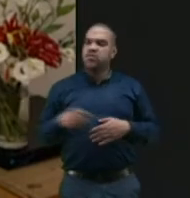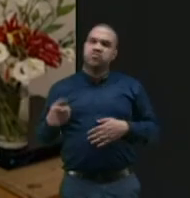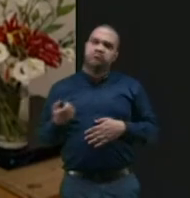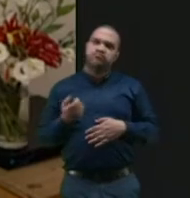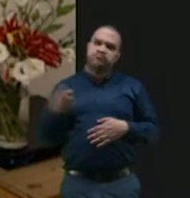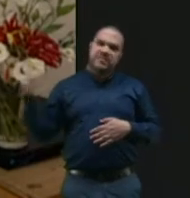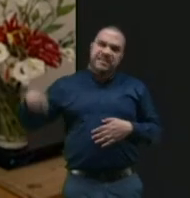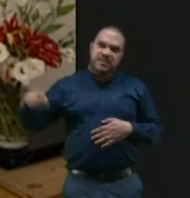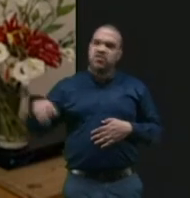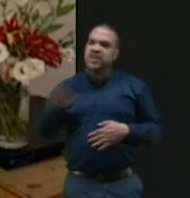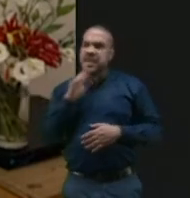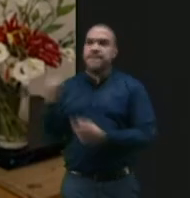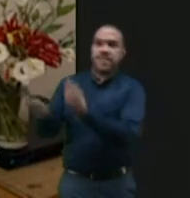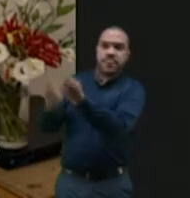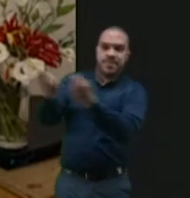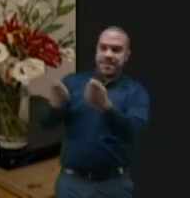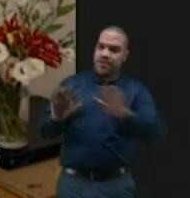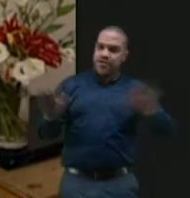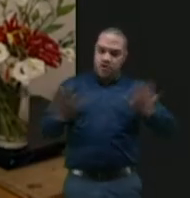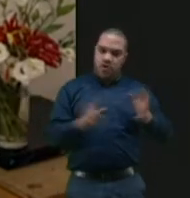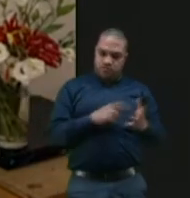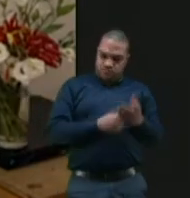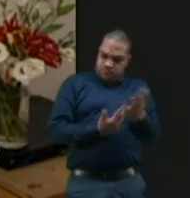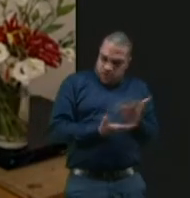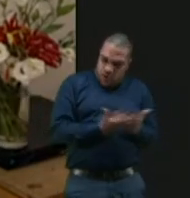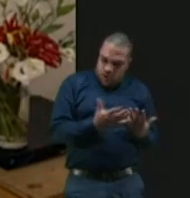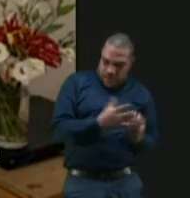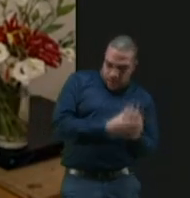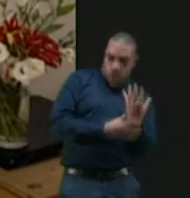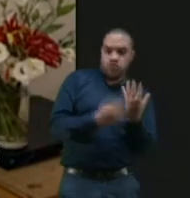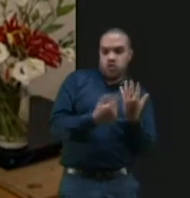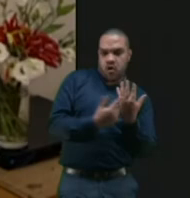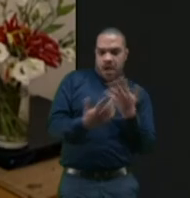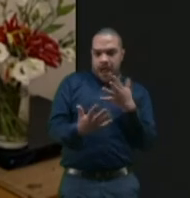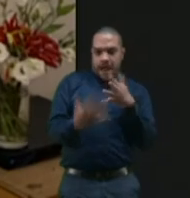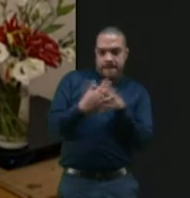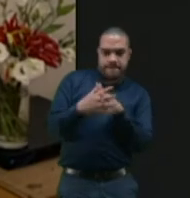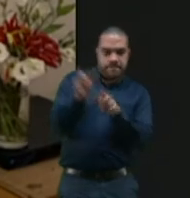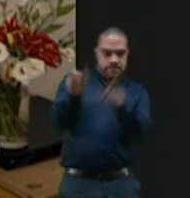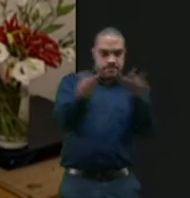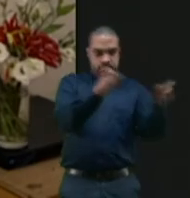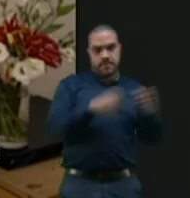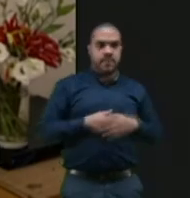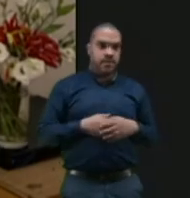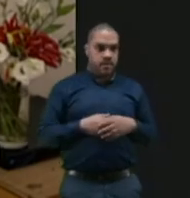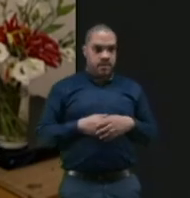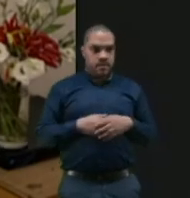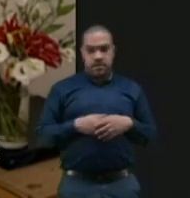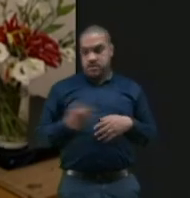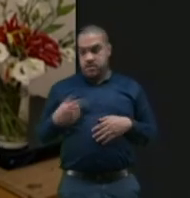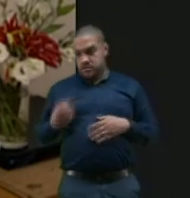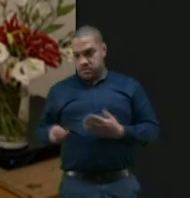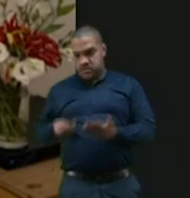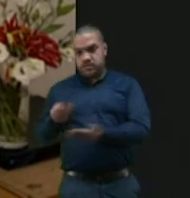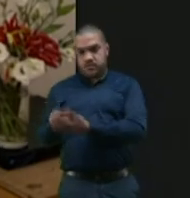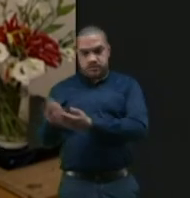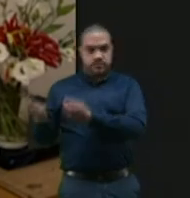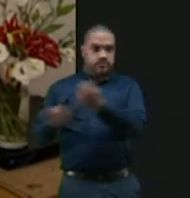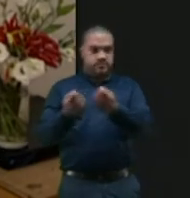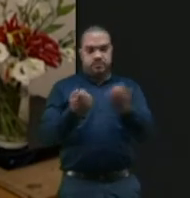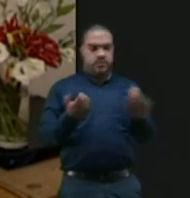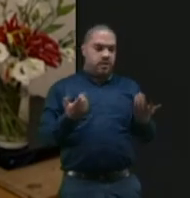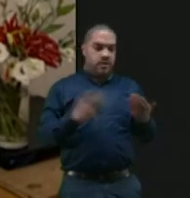tienen un producto ajustado al mercado. Si tienen un producto ajustado al mercado, no pueden invertir de forma adecuada en el